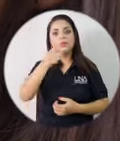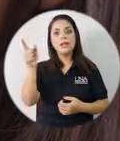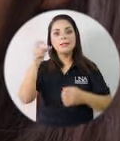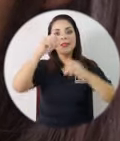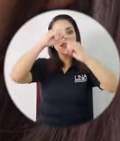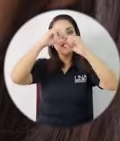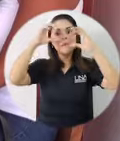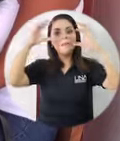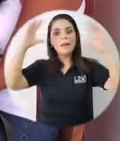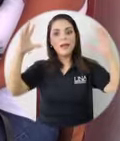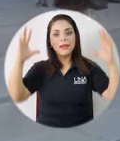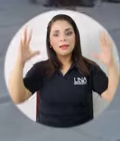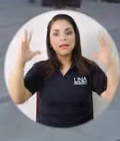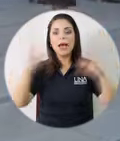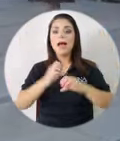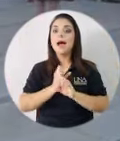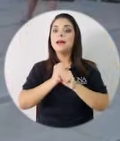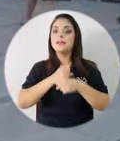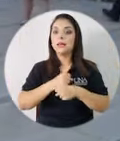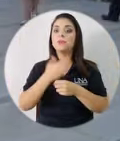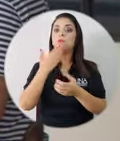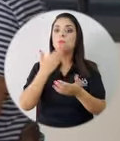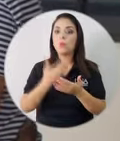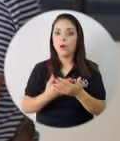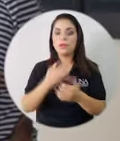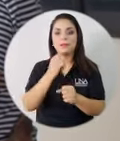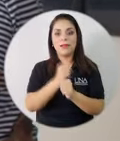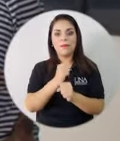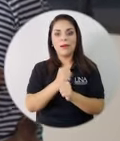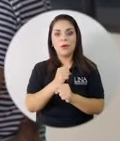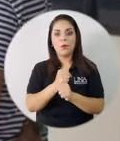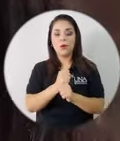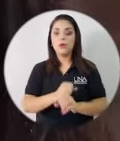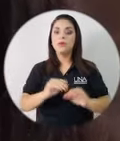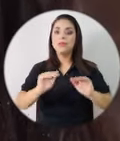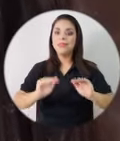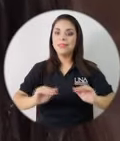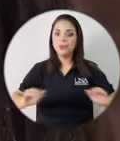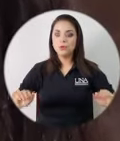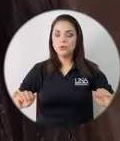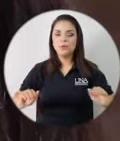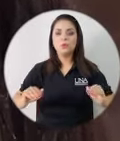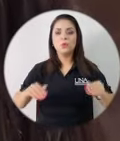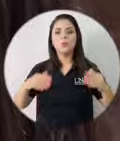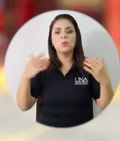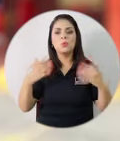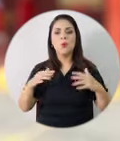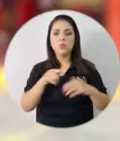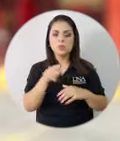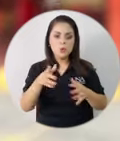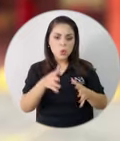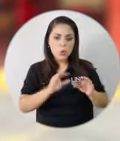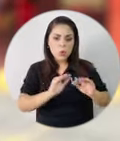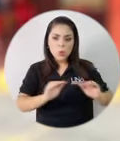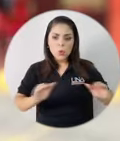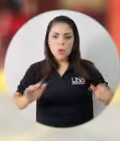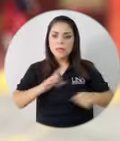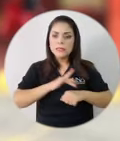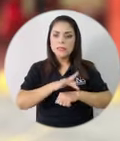hacemos un muy buen trabajo en niñez, todo lo que se ahorraría el país,